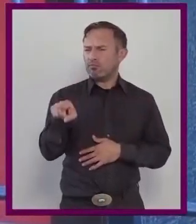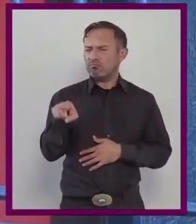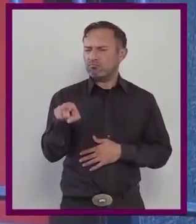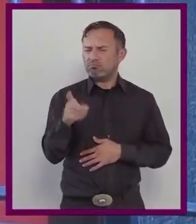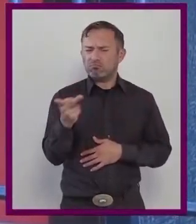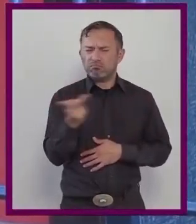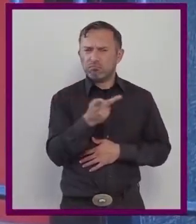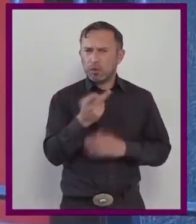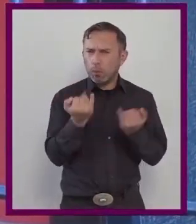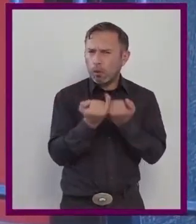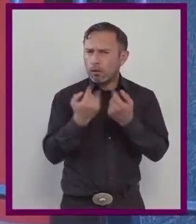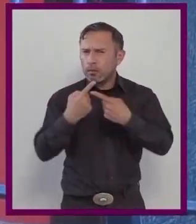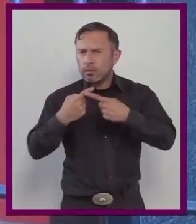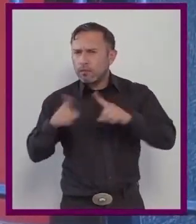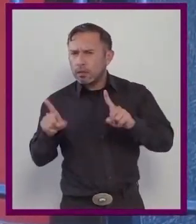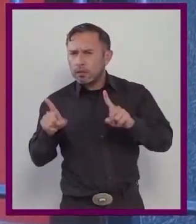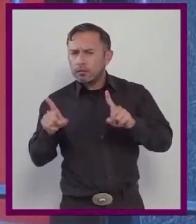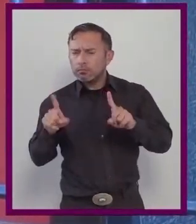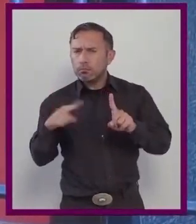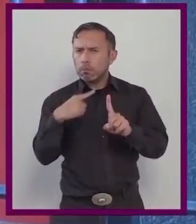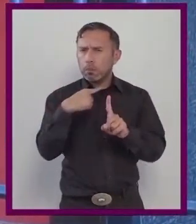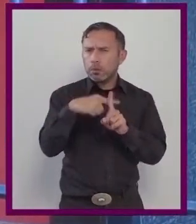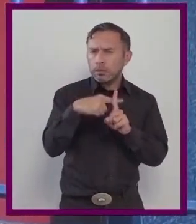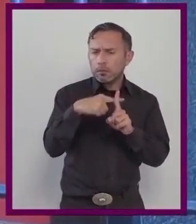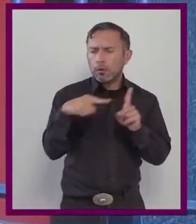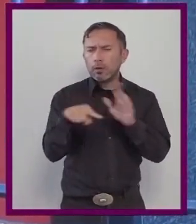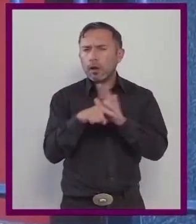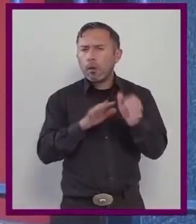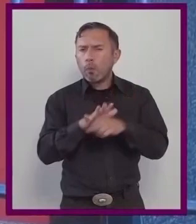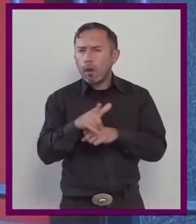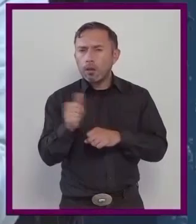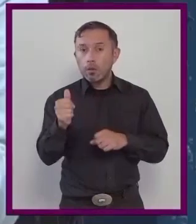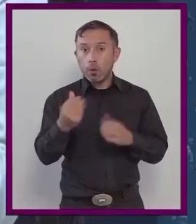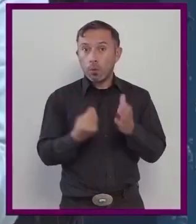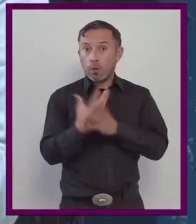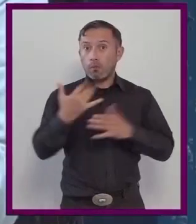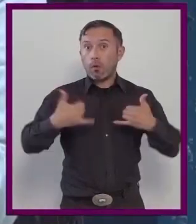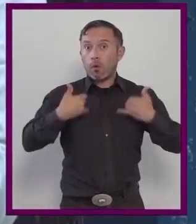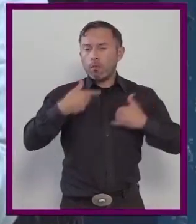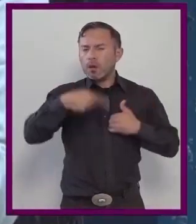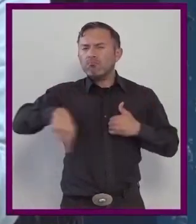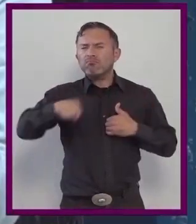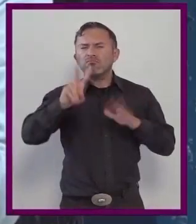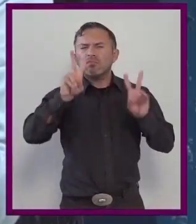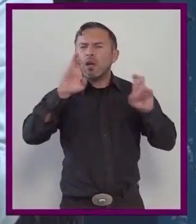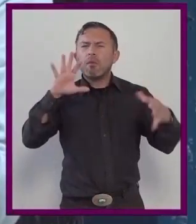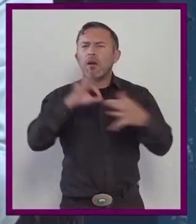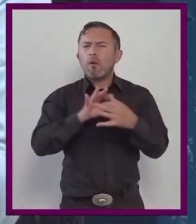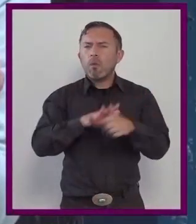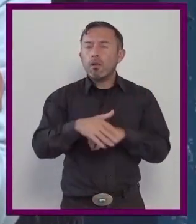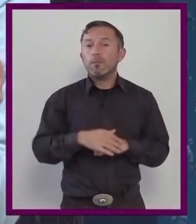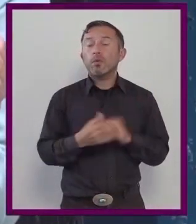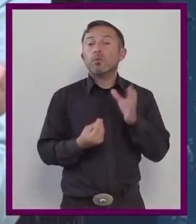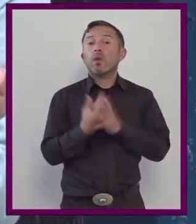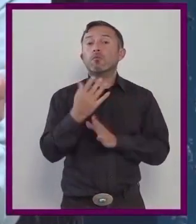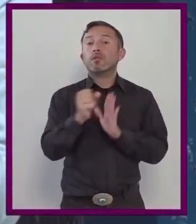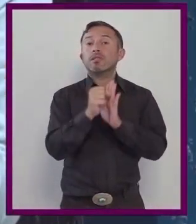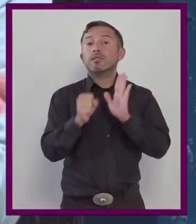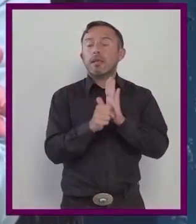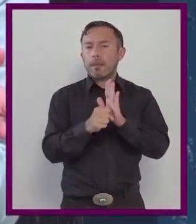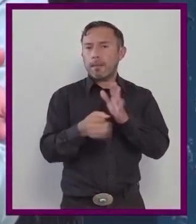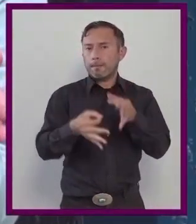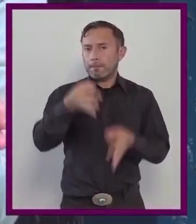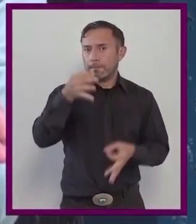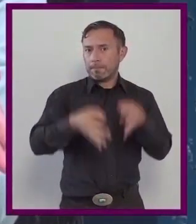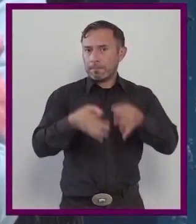uno del otro? ¿Qué ventajas? ¿Qué tiene que ver esto con la juventud? El nuevo sistema penal acusatorio tiene varias ideas